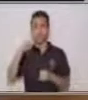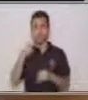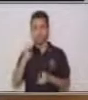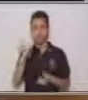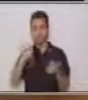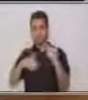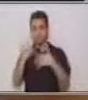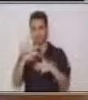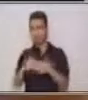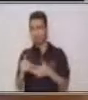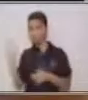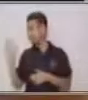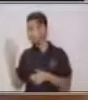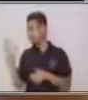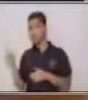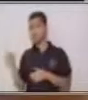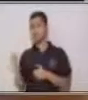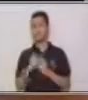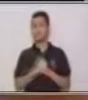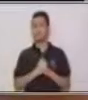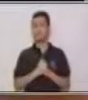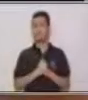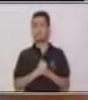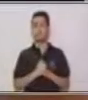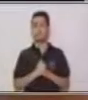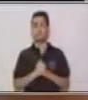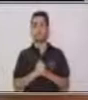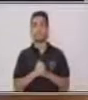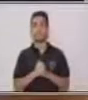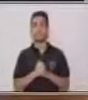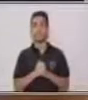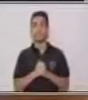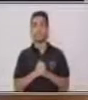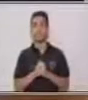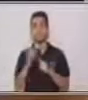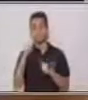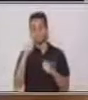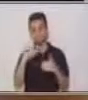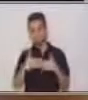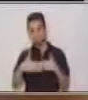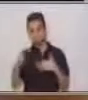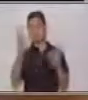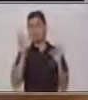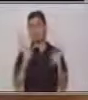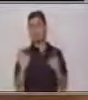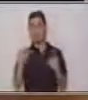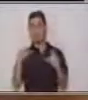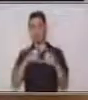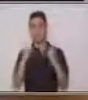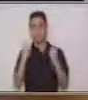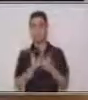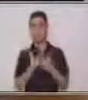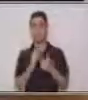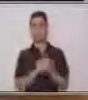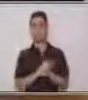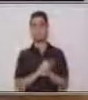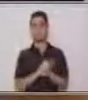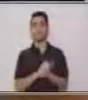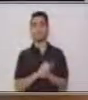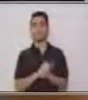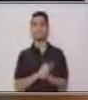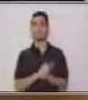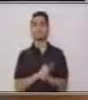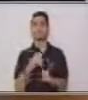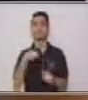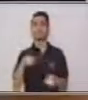señas. Hola, Mauricio. Bien, y con esto vamos a dar inicio a la clase del día de hoy.